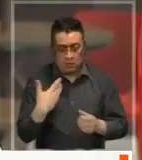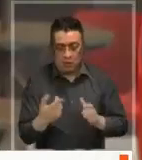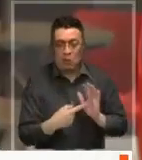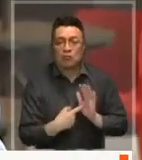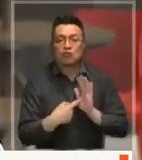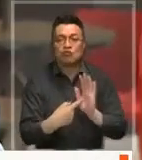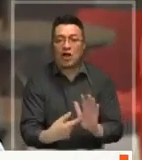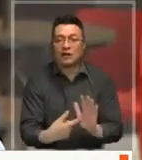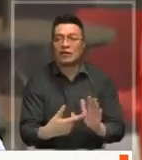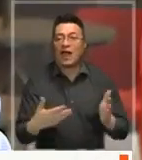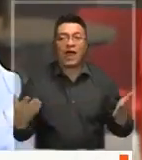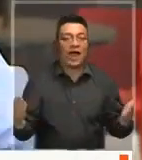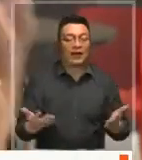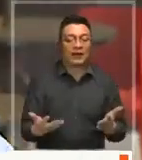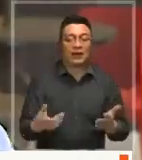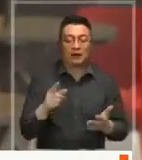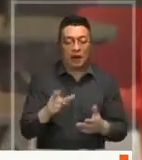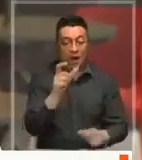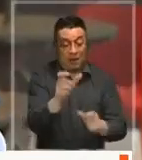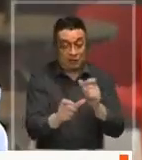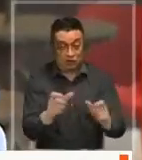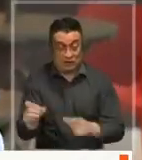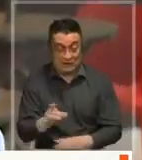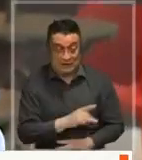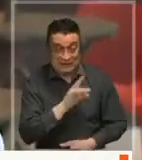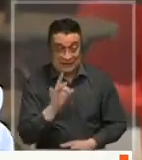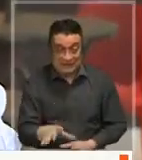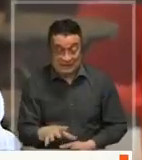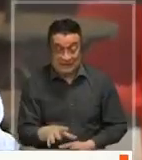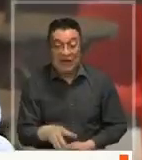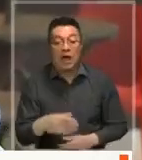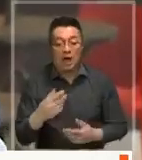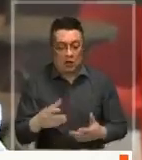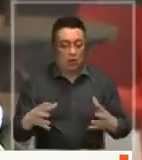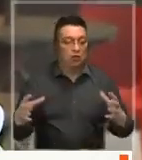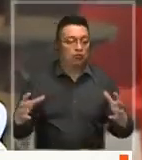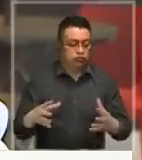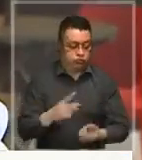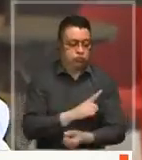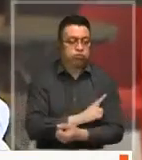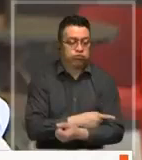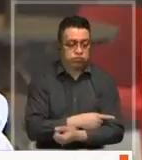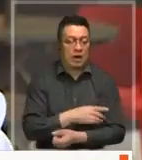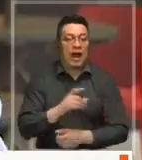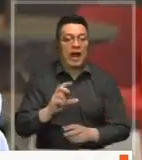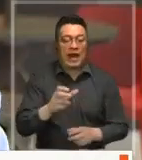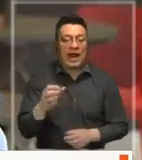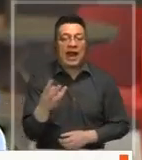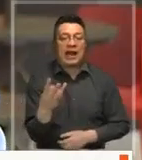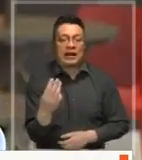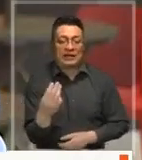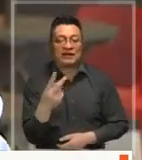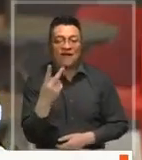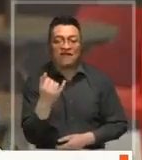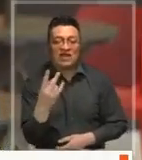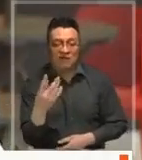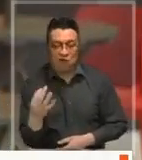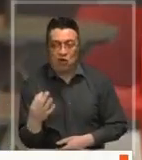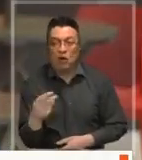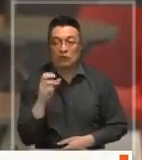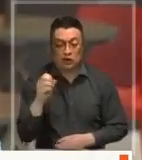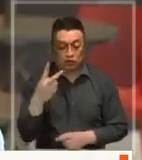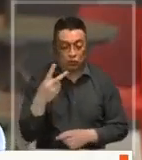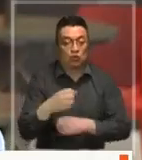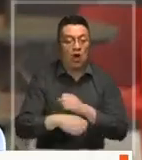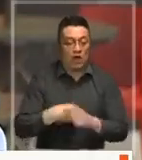mostrarle al público chileno las potencialidades de nuestro canal de noticias T3 en vivo. Este es el segundo año